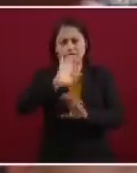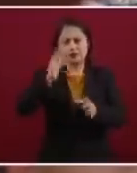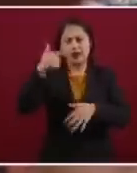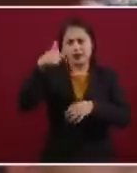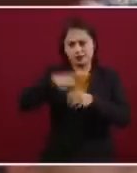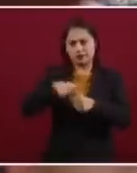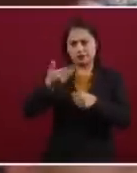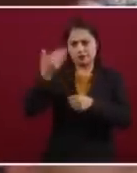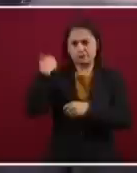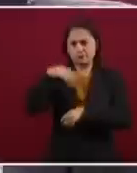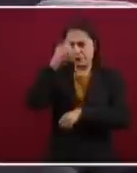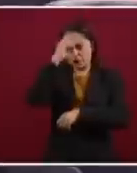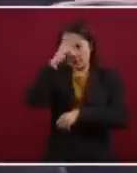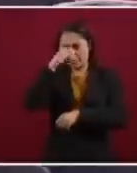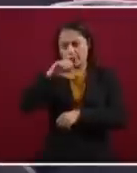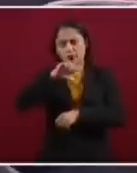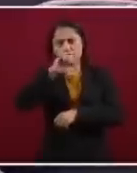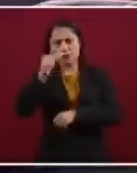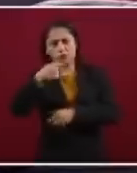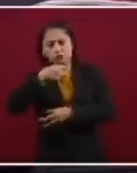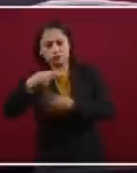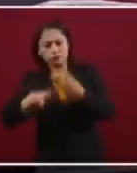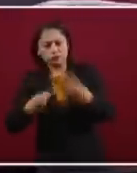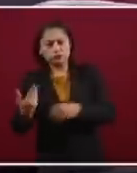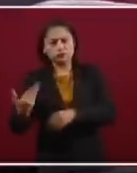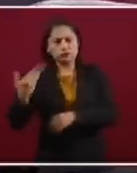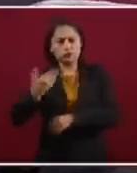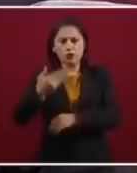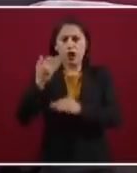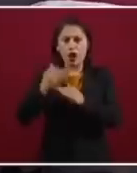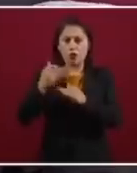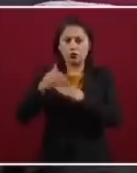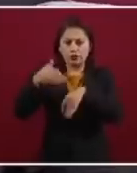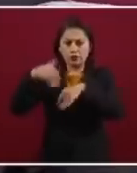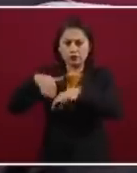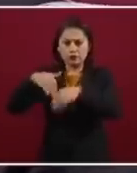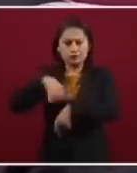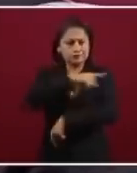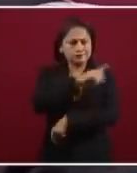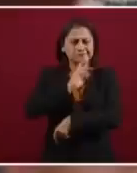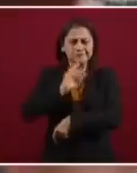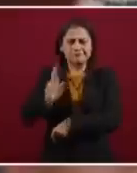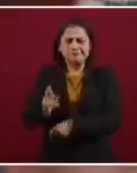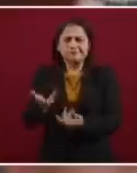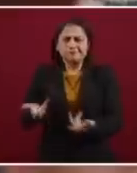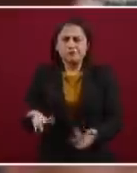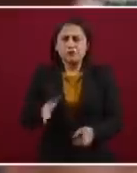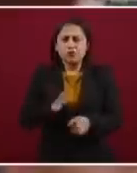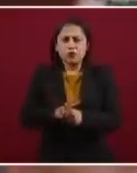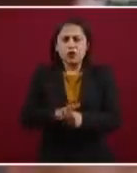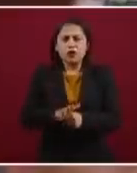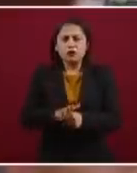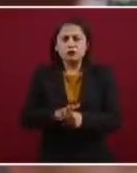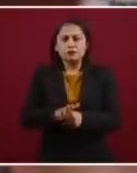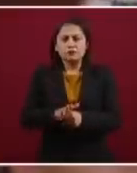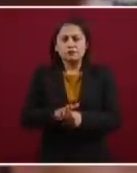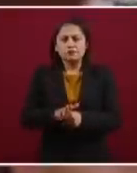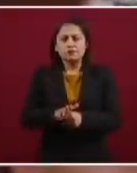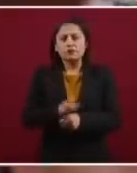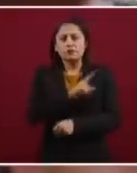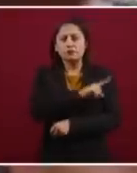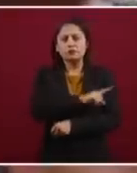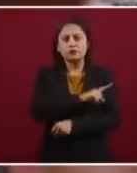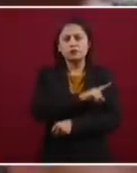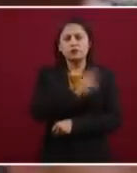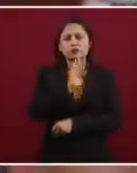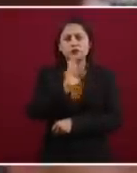respondería ahora que están en esta movilización y bueno cuál sería al respecto la respuesta concretamente